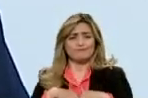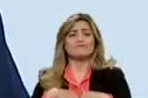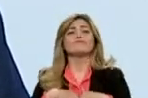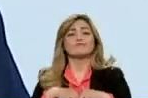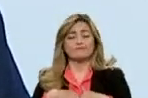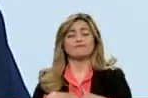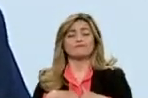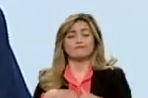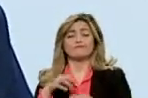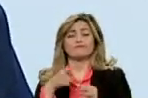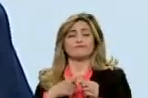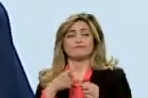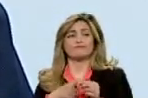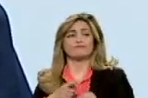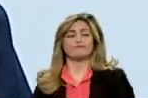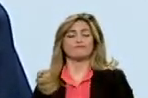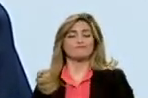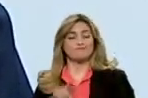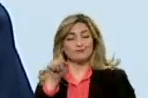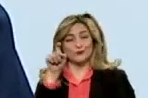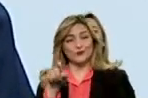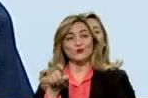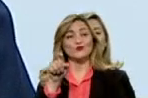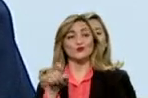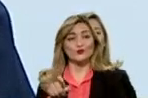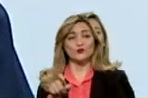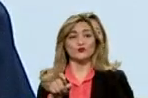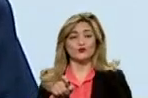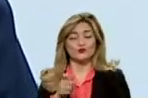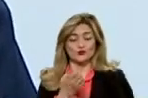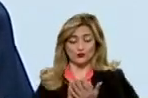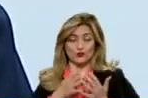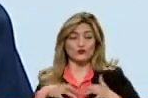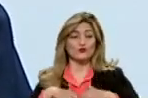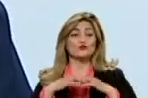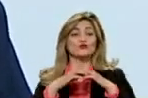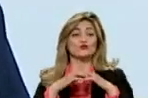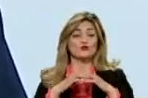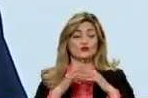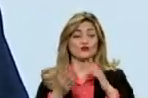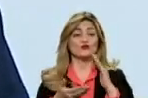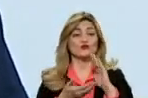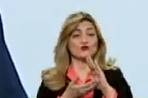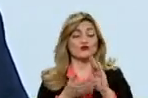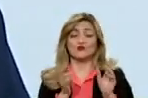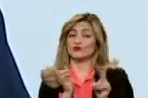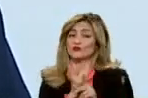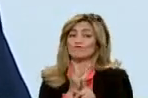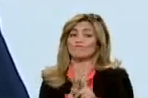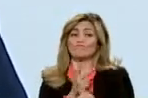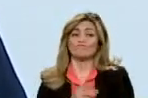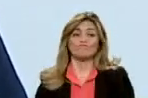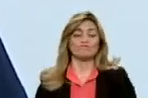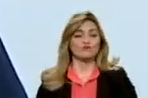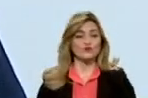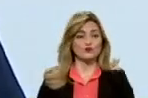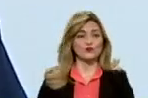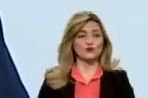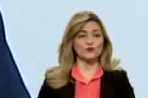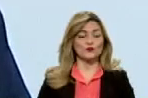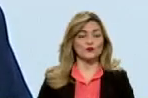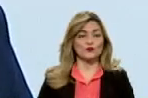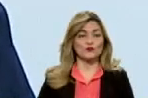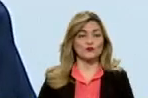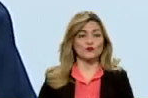Distrito Metropolitano de Quito. Lo que más bien necesitamos son medidas de reactivación económica, de reactivación productiva, donde la